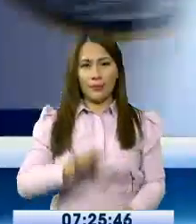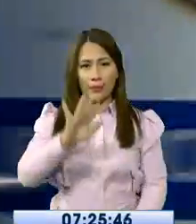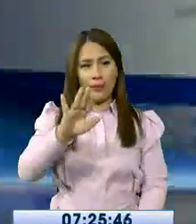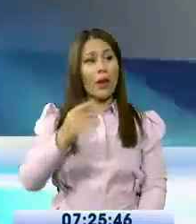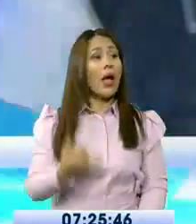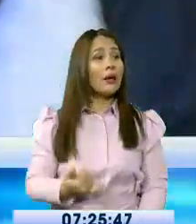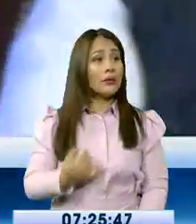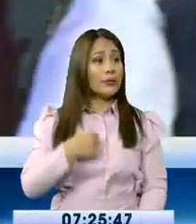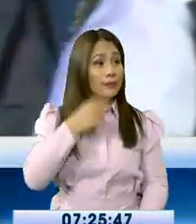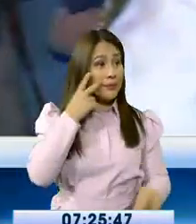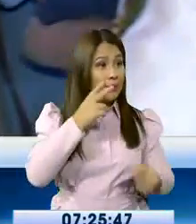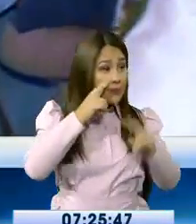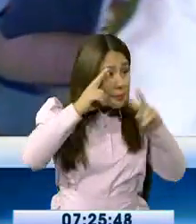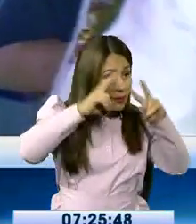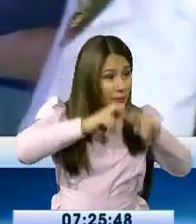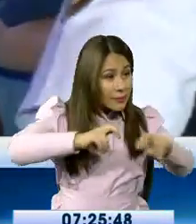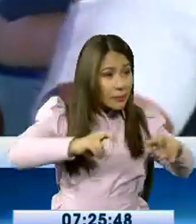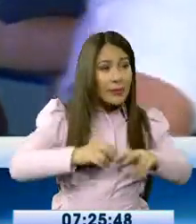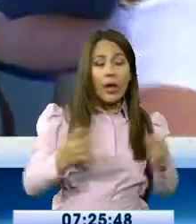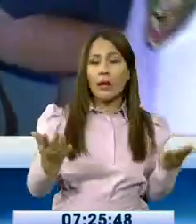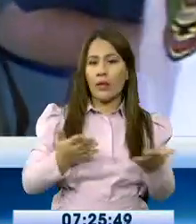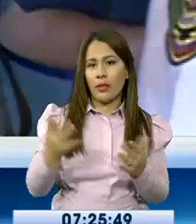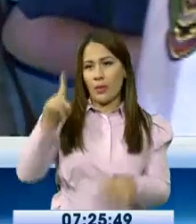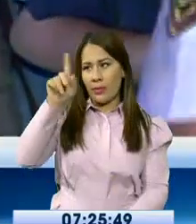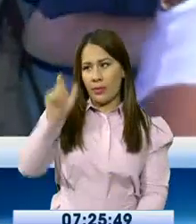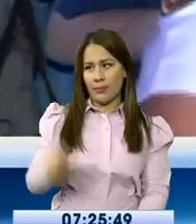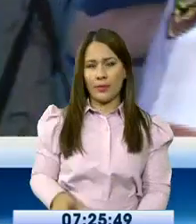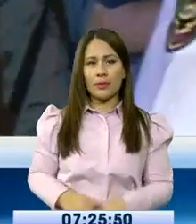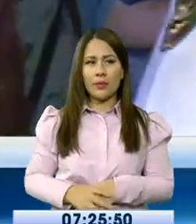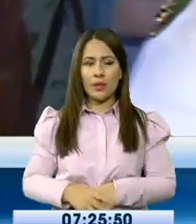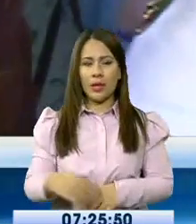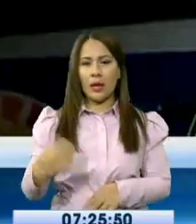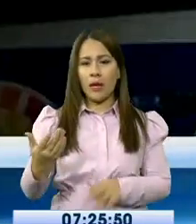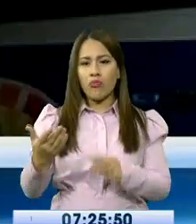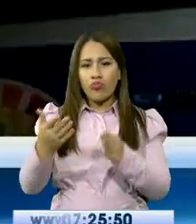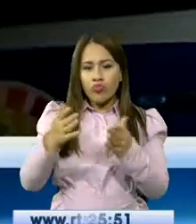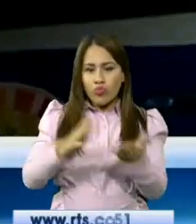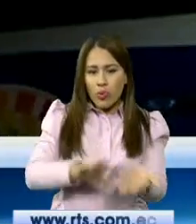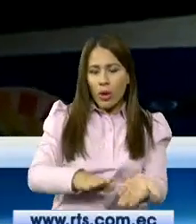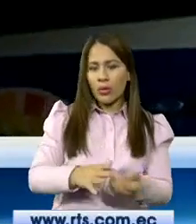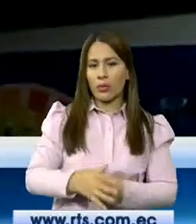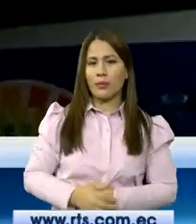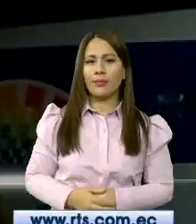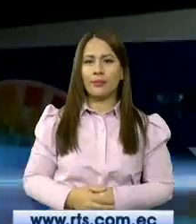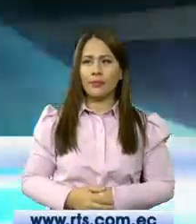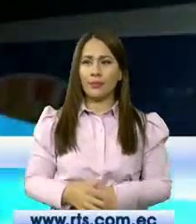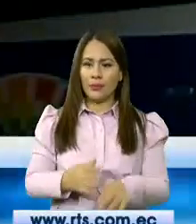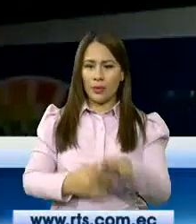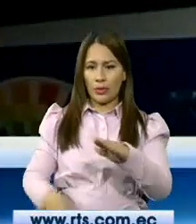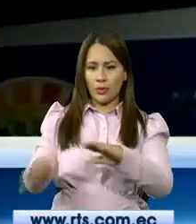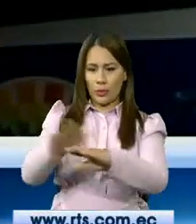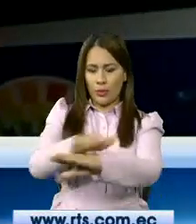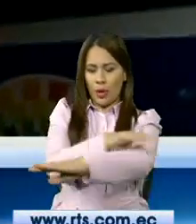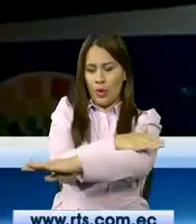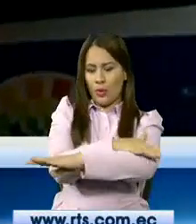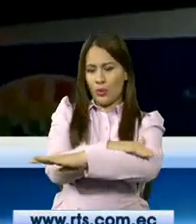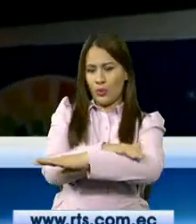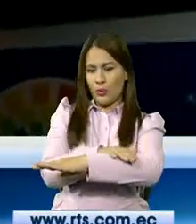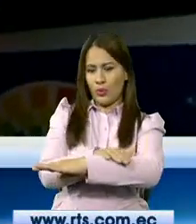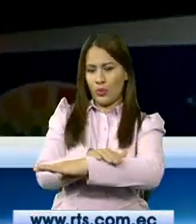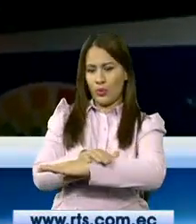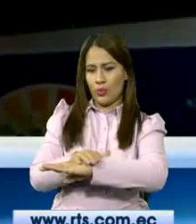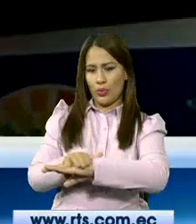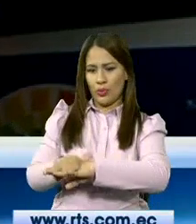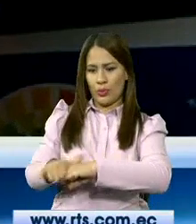un accidente en el cual una persona se encuentra fallecida, la encontramos sobre la calzada. El vehículo con